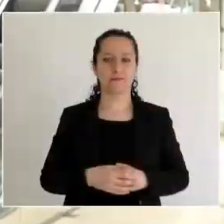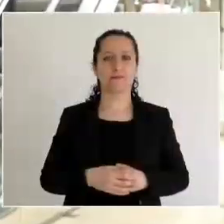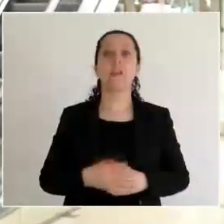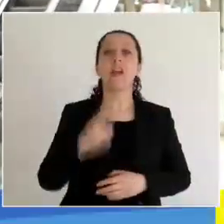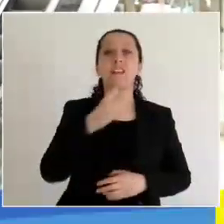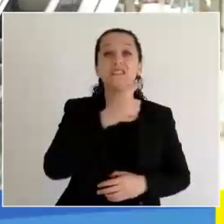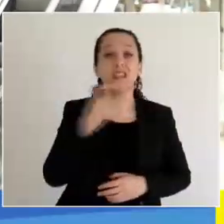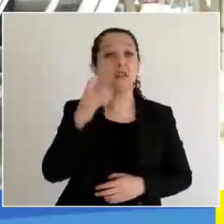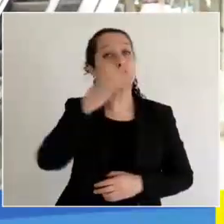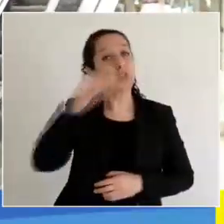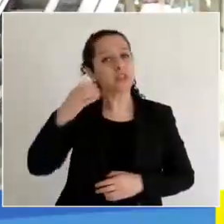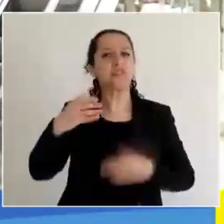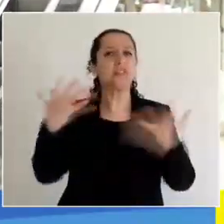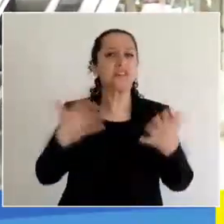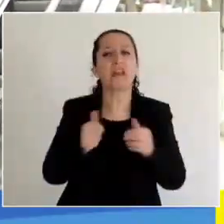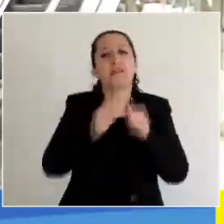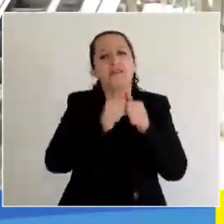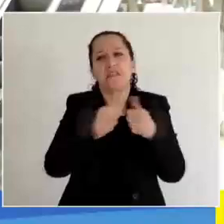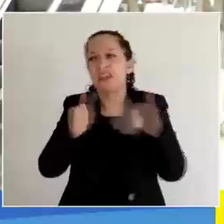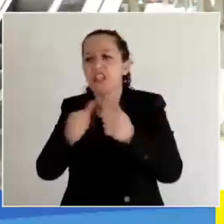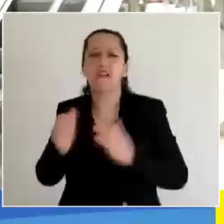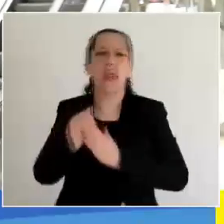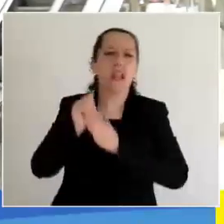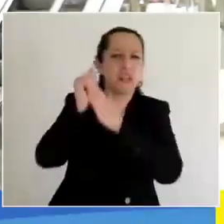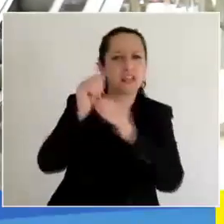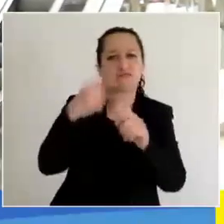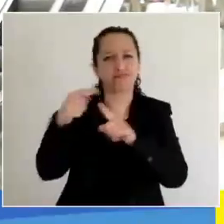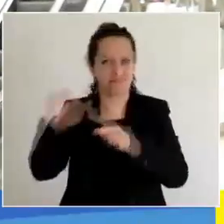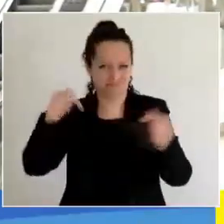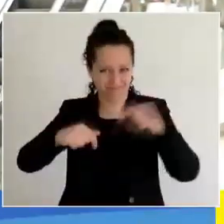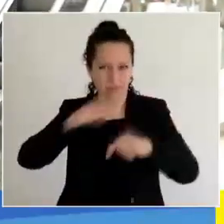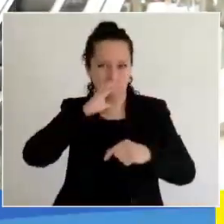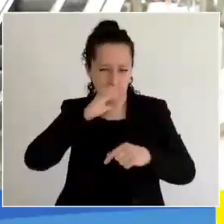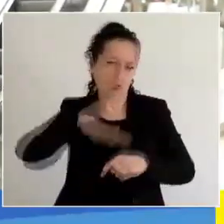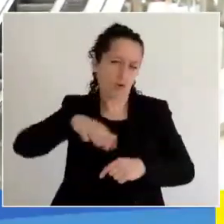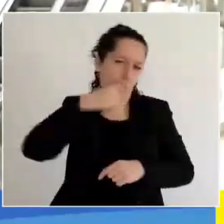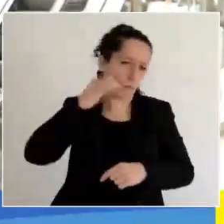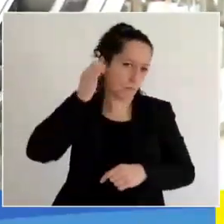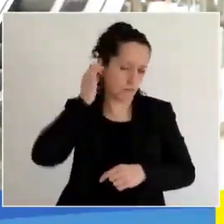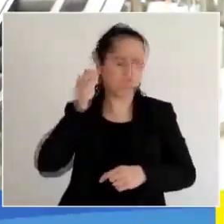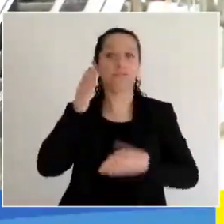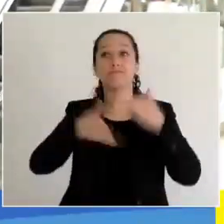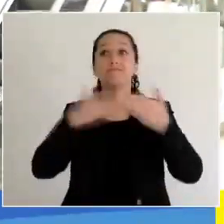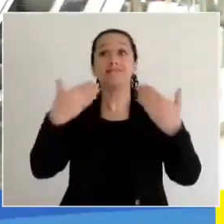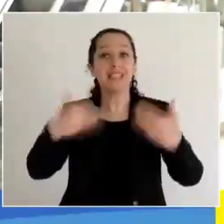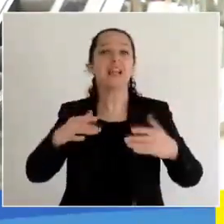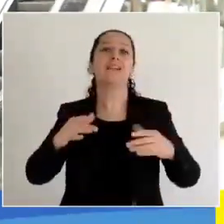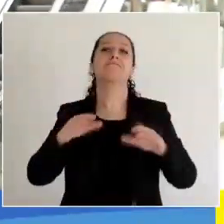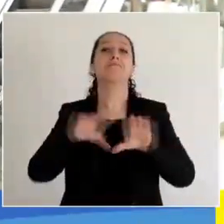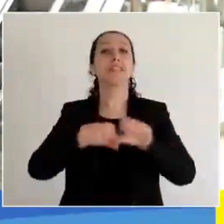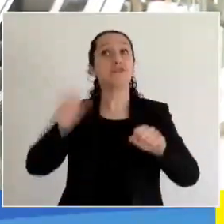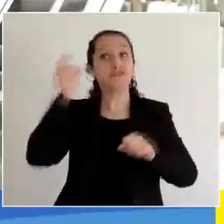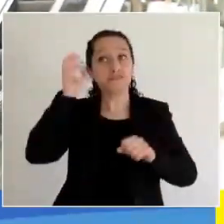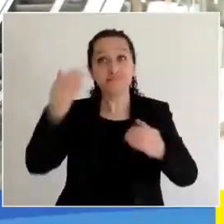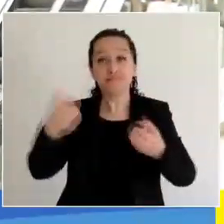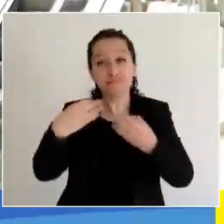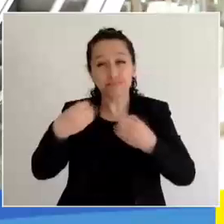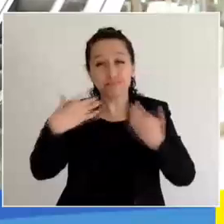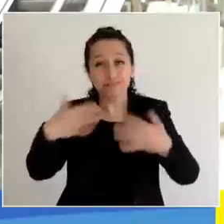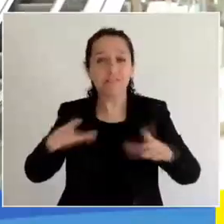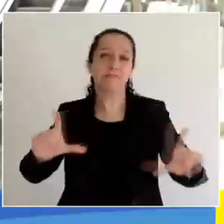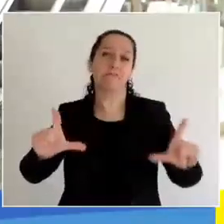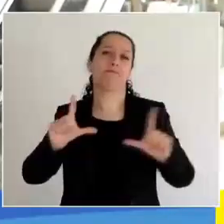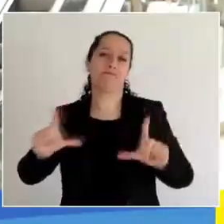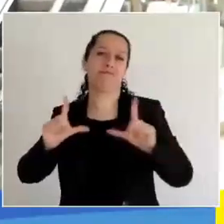Más de 100 líderes y lideresas comunitarias de Concepción recibieron sus certificados por participar en el programa que ejecutó el municipio